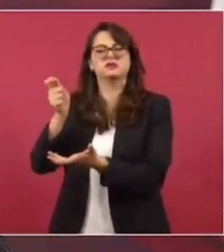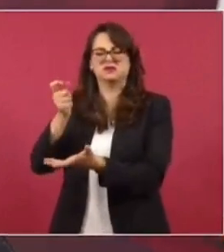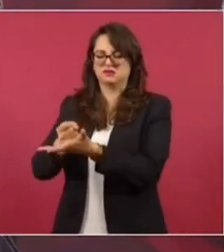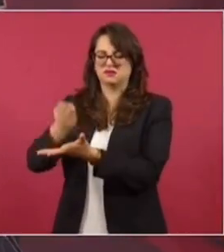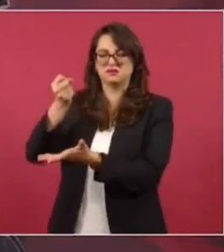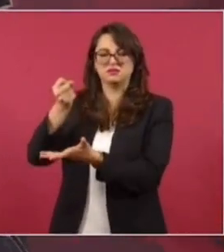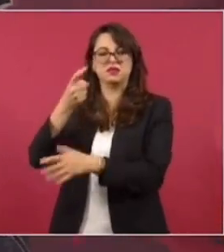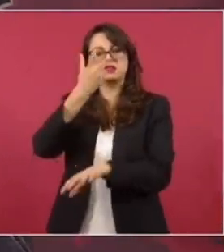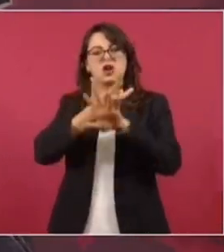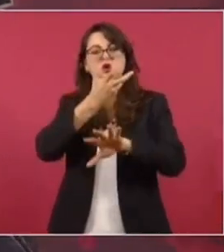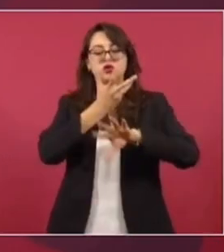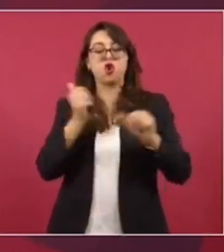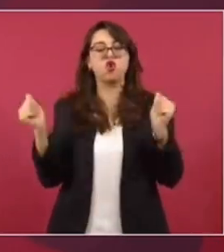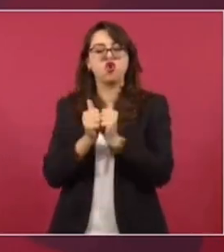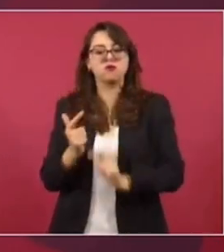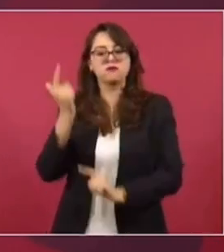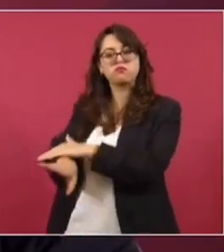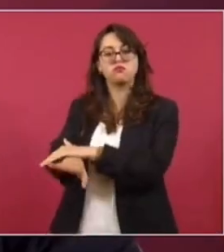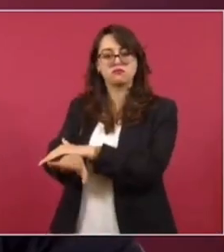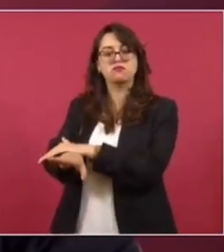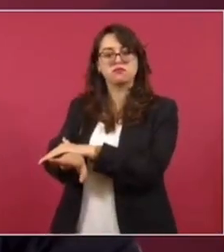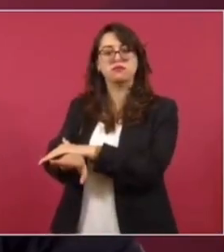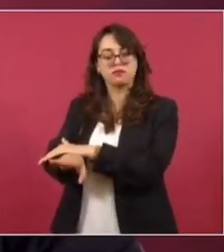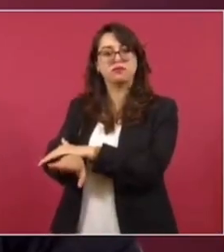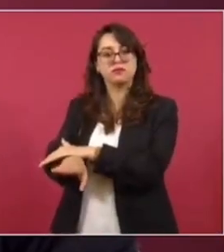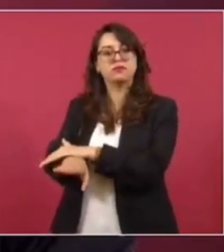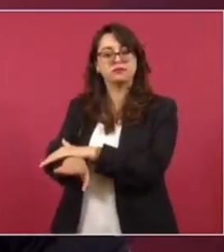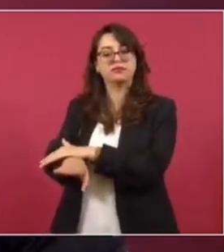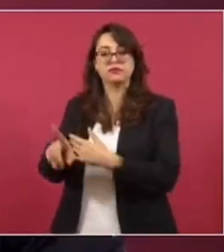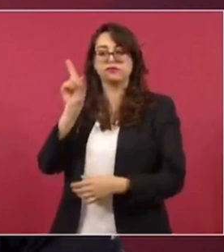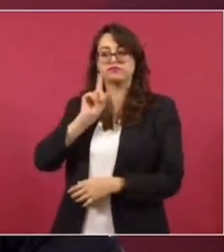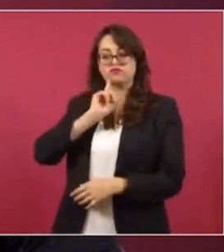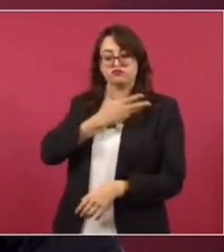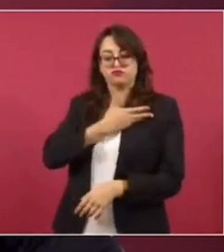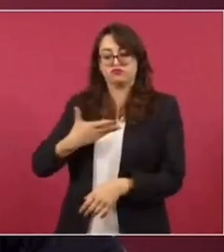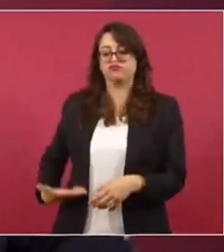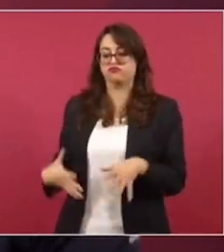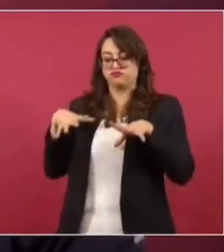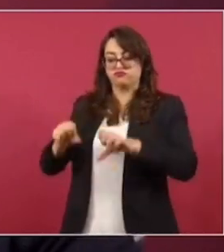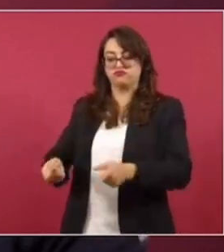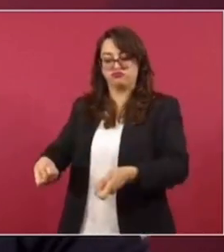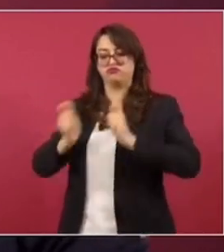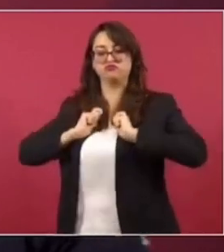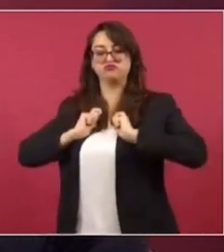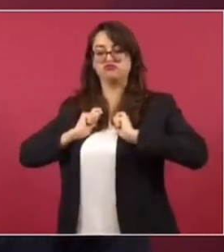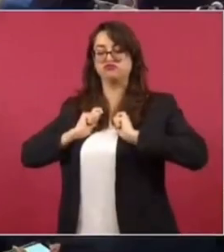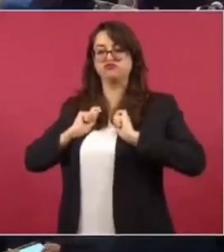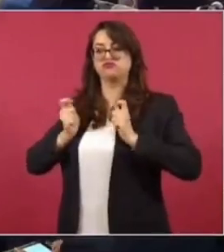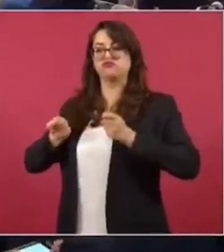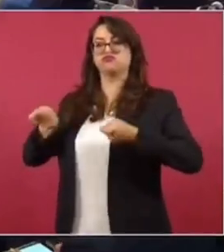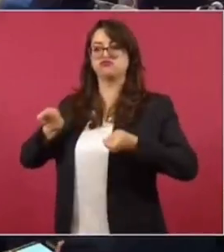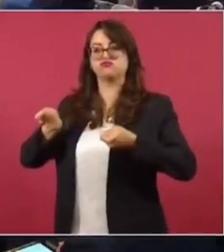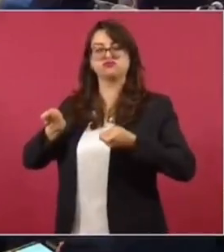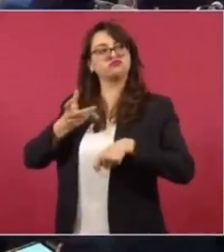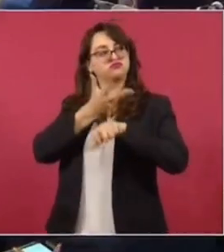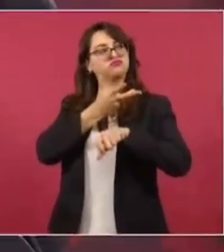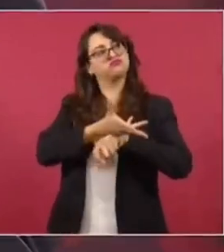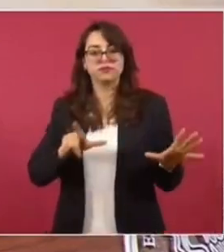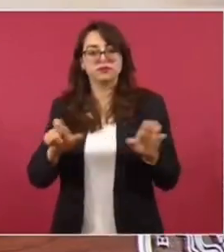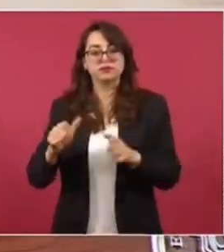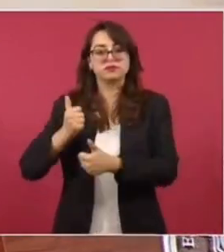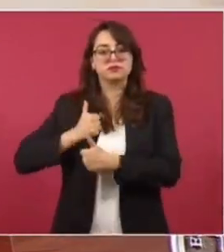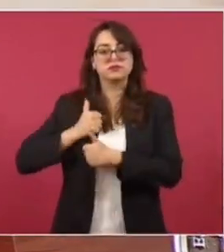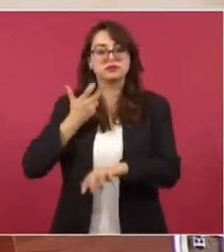700 soldados estadounidenses armados a petición de la que está detentando la presidencia y con autorización del Congreso del